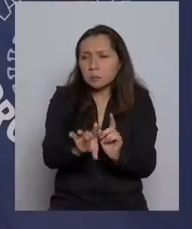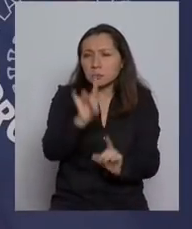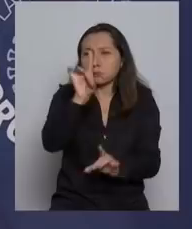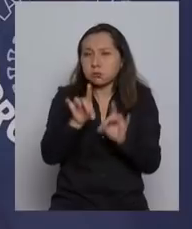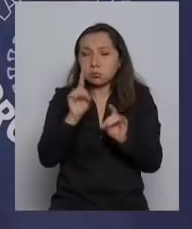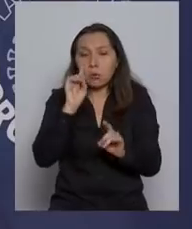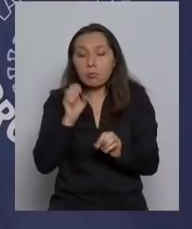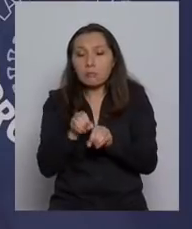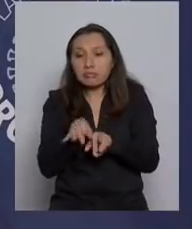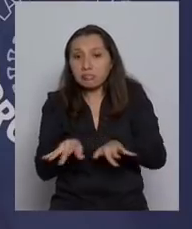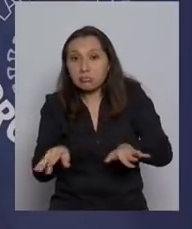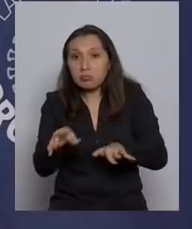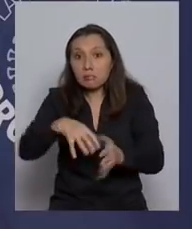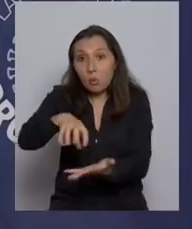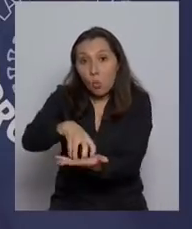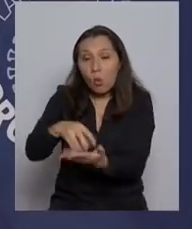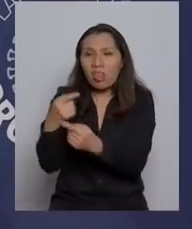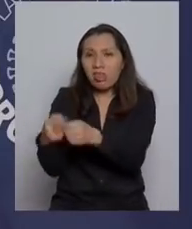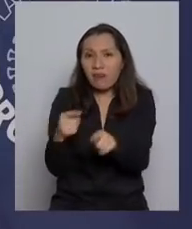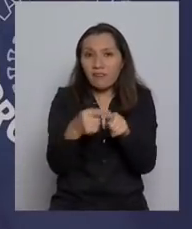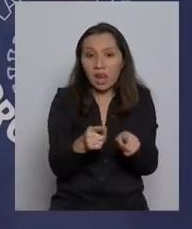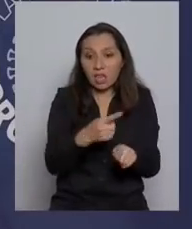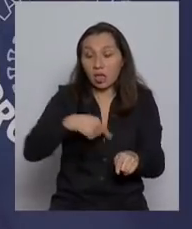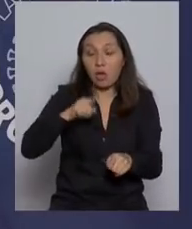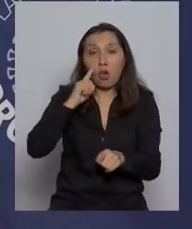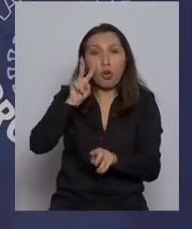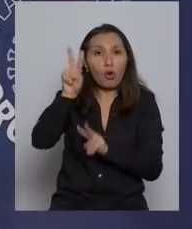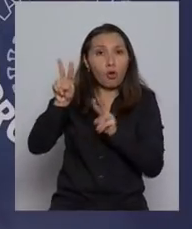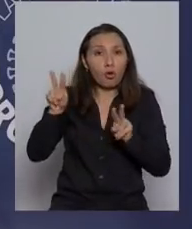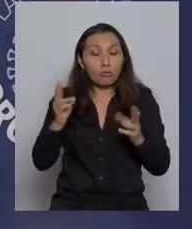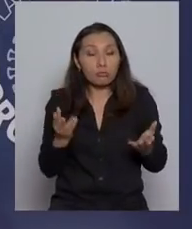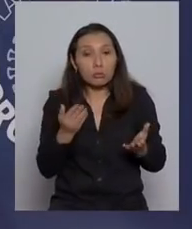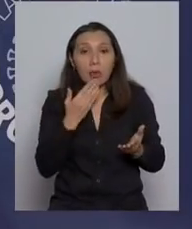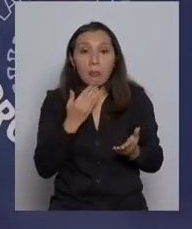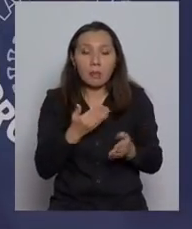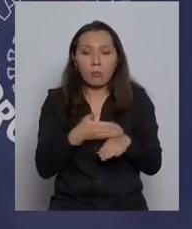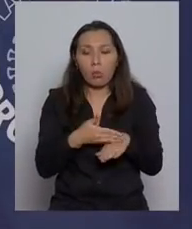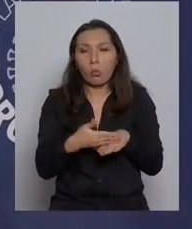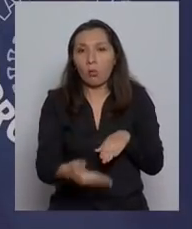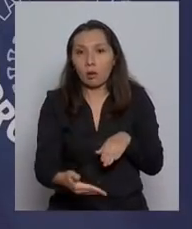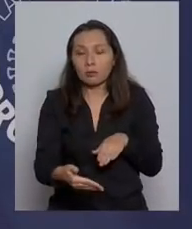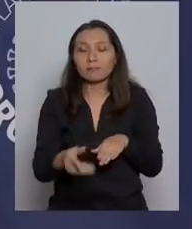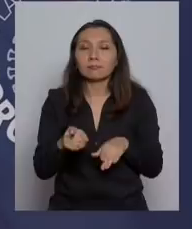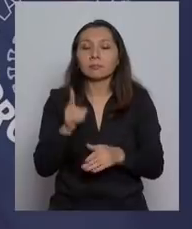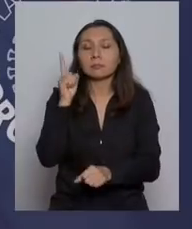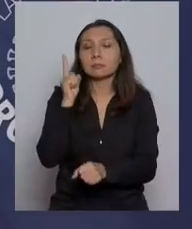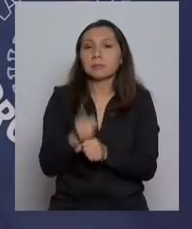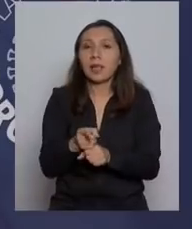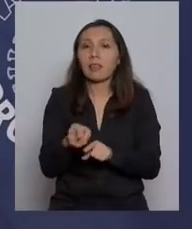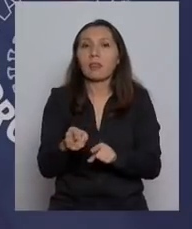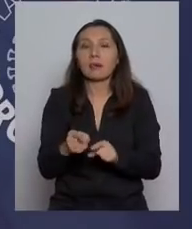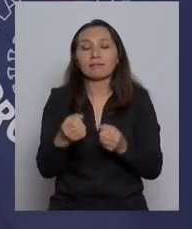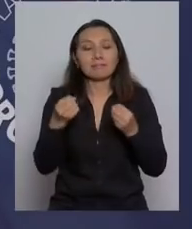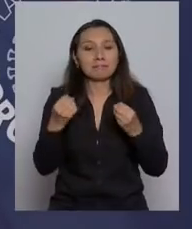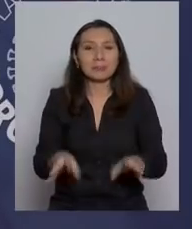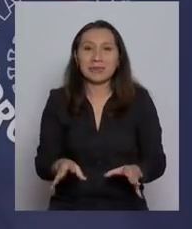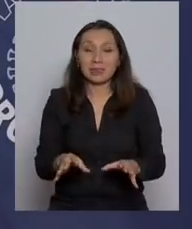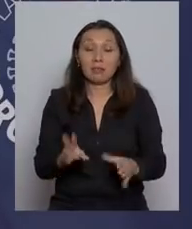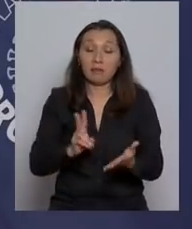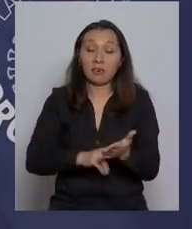de brote epidémico muy diferentes a las nuestras y en algunos casos tardíos, es una medida que está